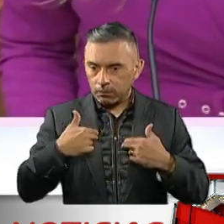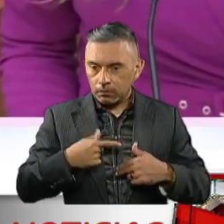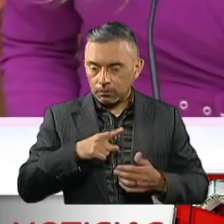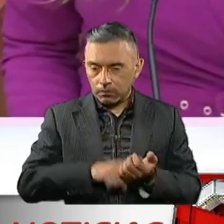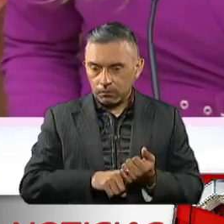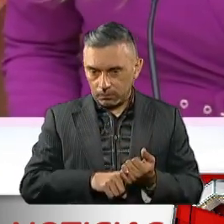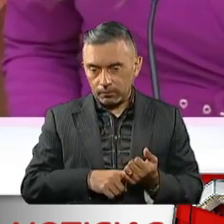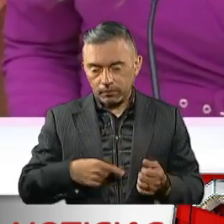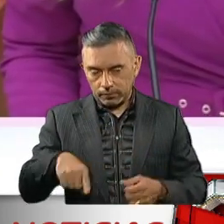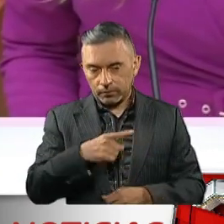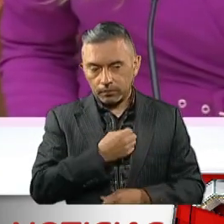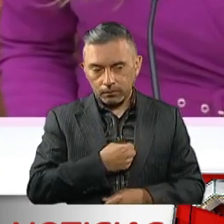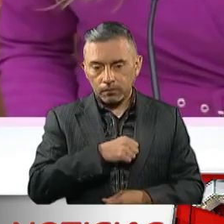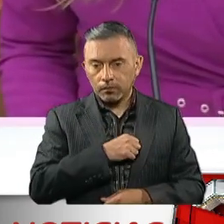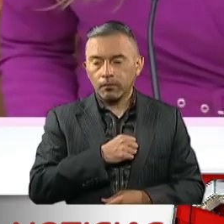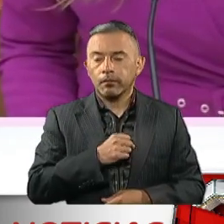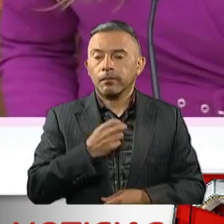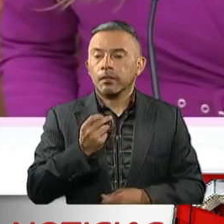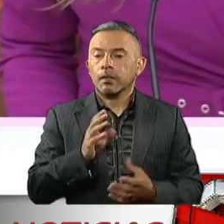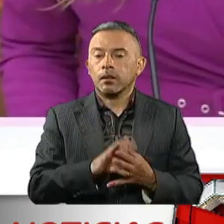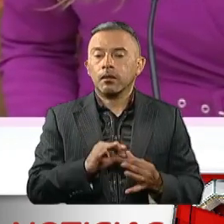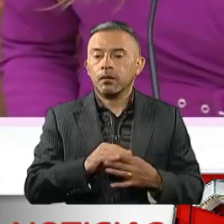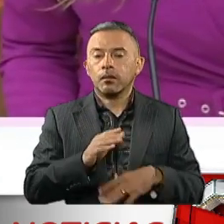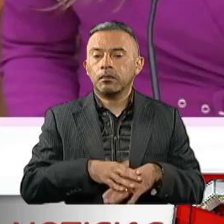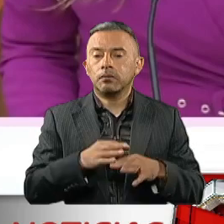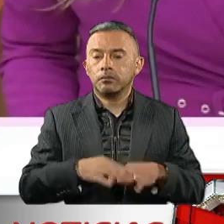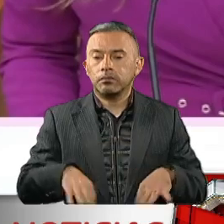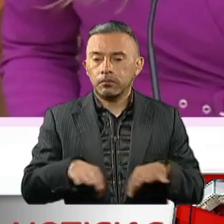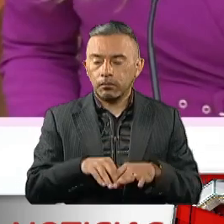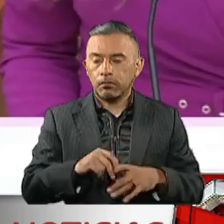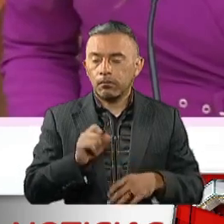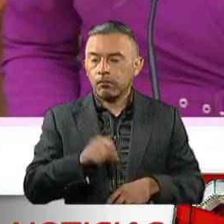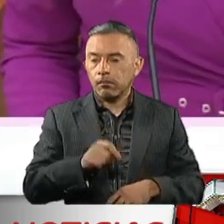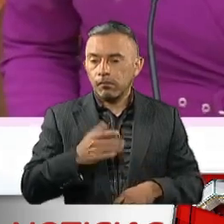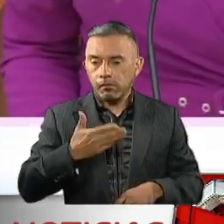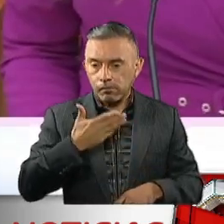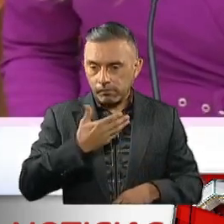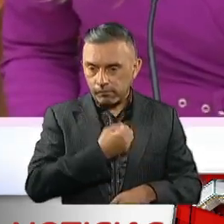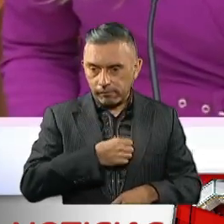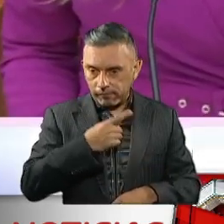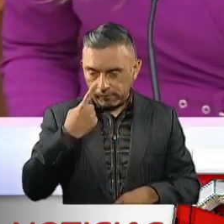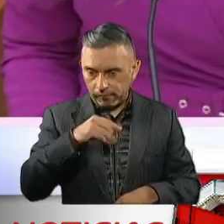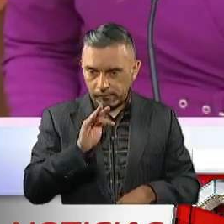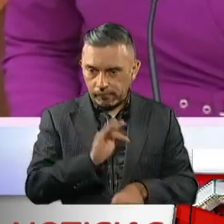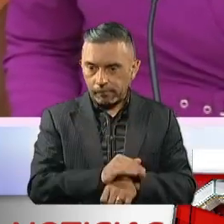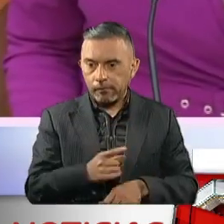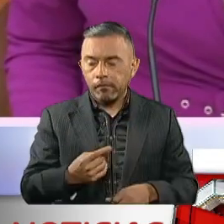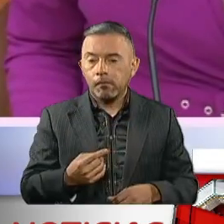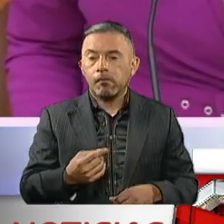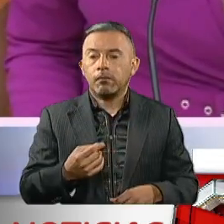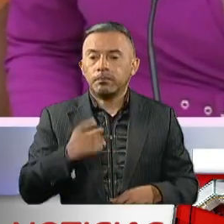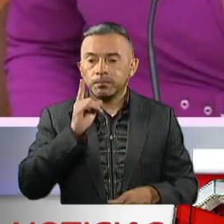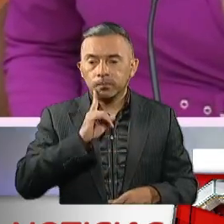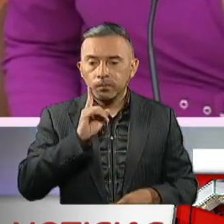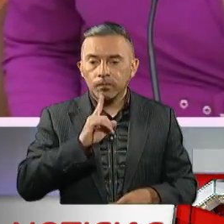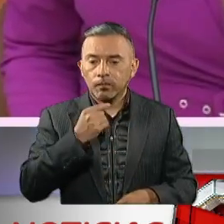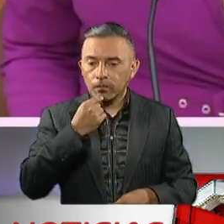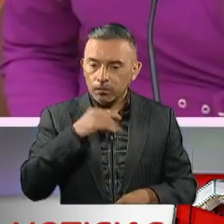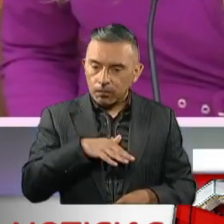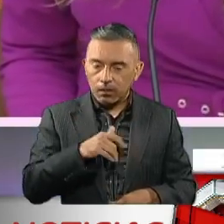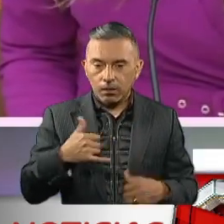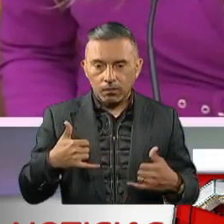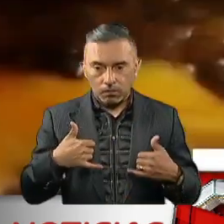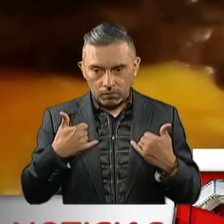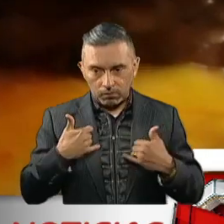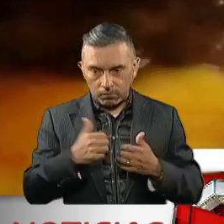que se pone de manifiesto la importancia de formar hábitos saludables que abonen a la calidad de vida de las mujeres, las niñas y las